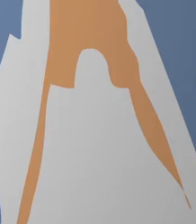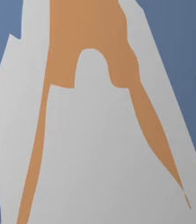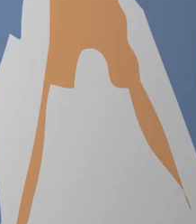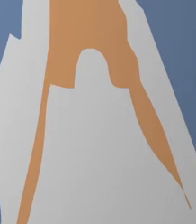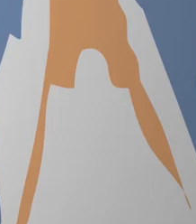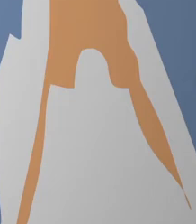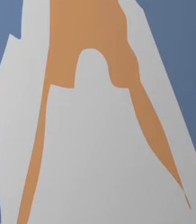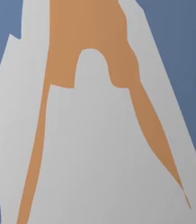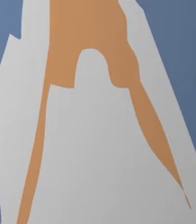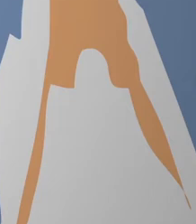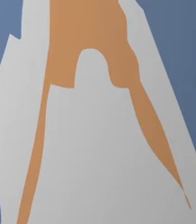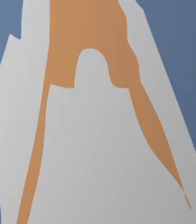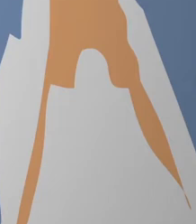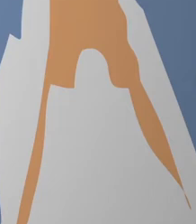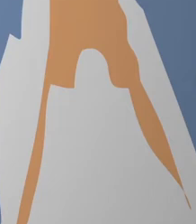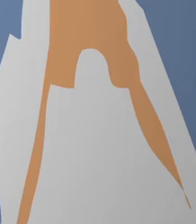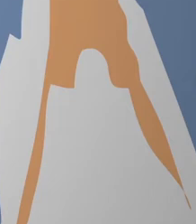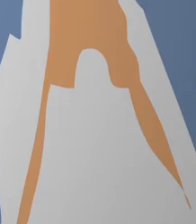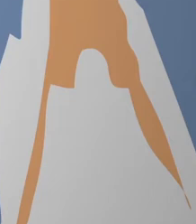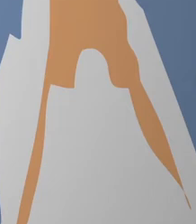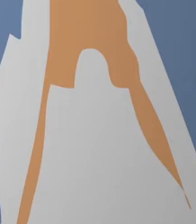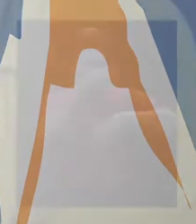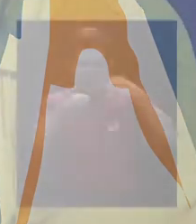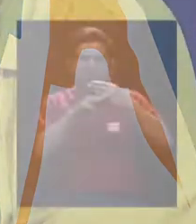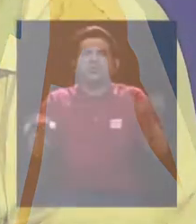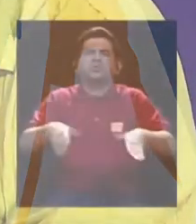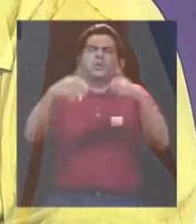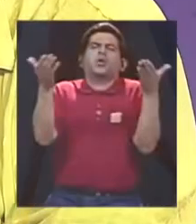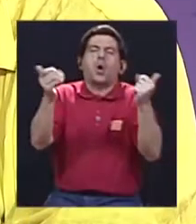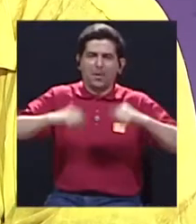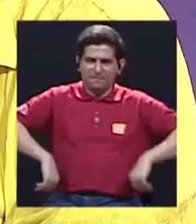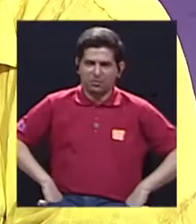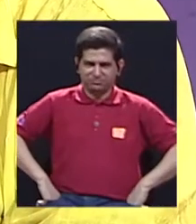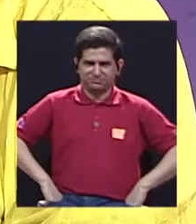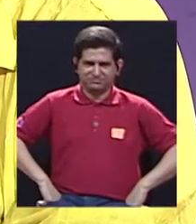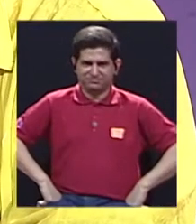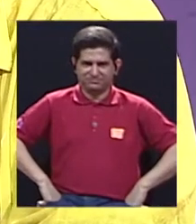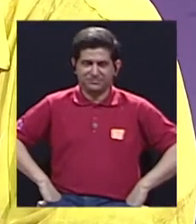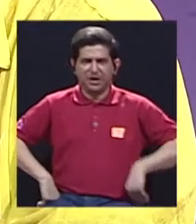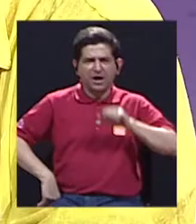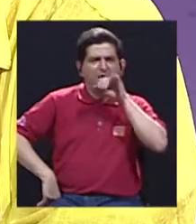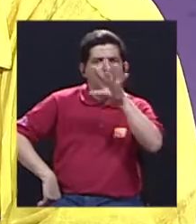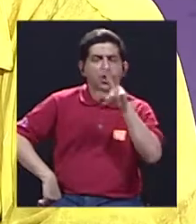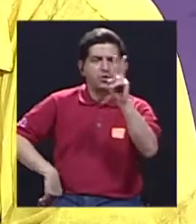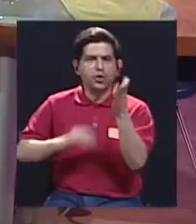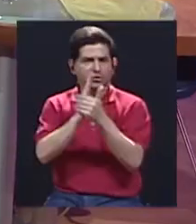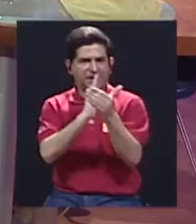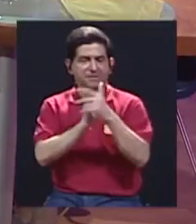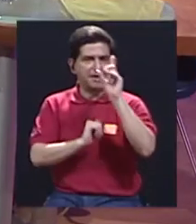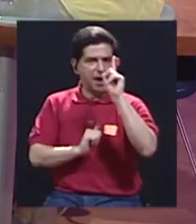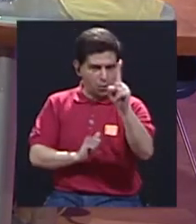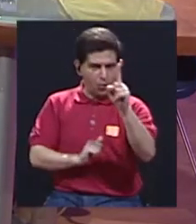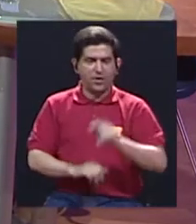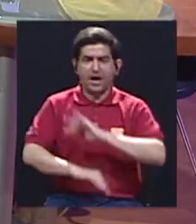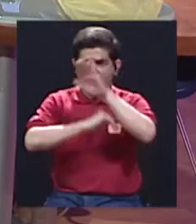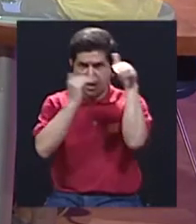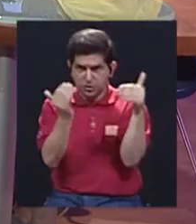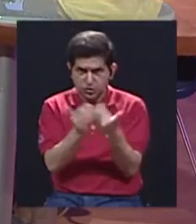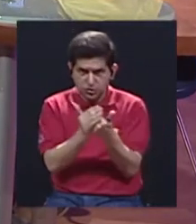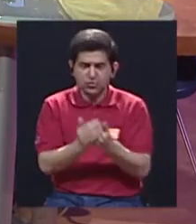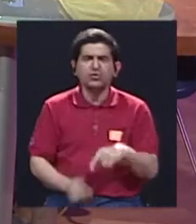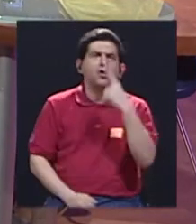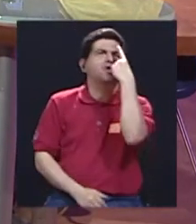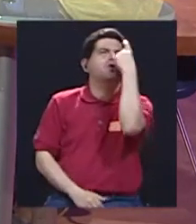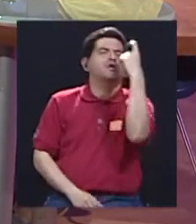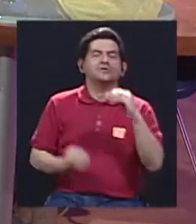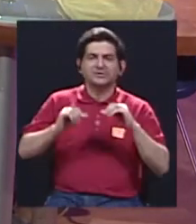bueno los dragones crearon el mundo como como lo crees que los dragones tienen dos dones el primero es que todo lo que